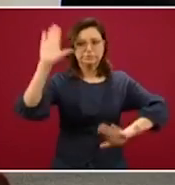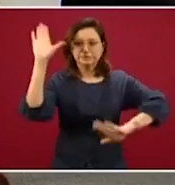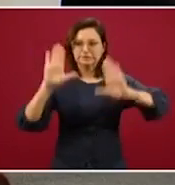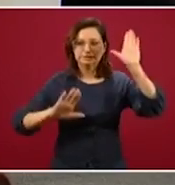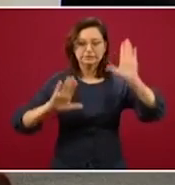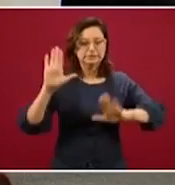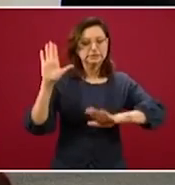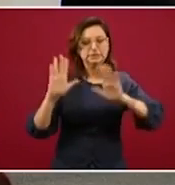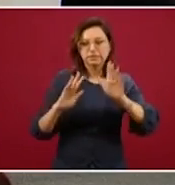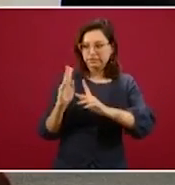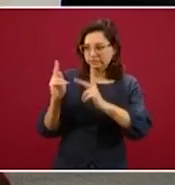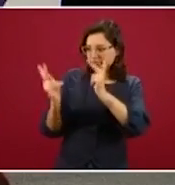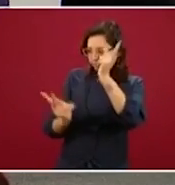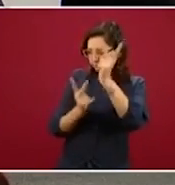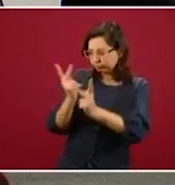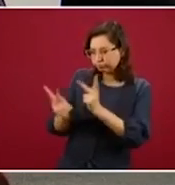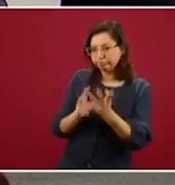censo,